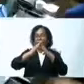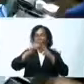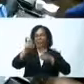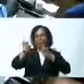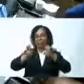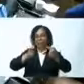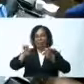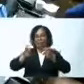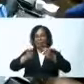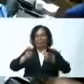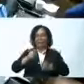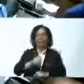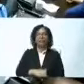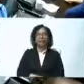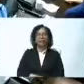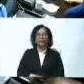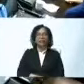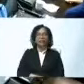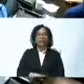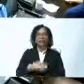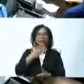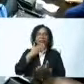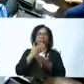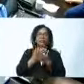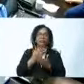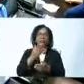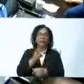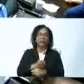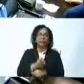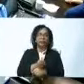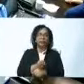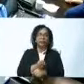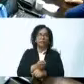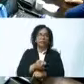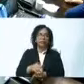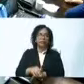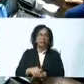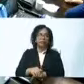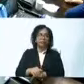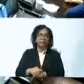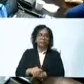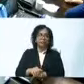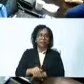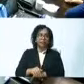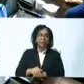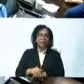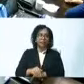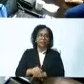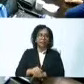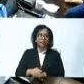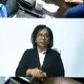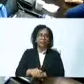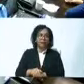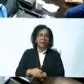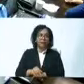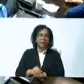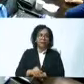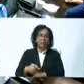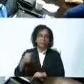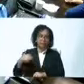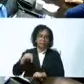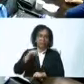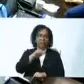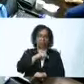Gracias, presidente. Muy buenas tardes, colegas diputados, presidente, bufete directivo. Nosotros en la Comisión